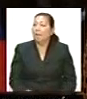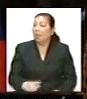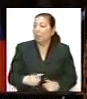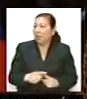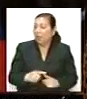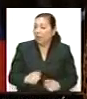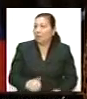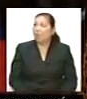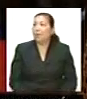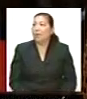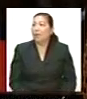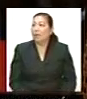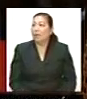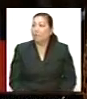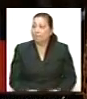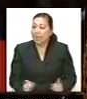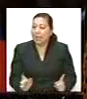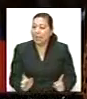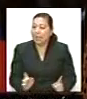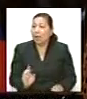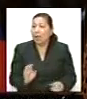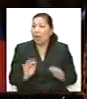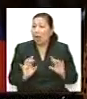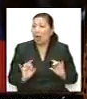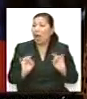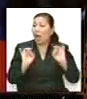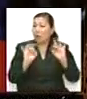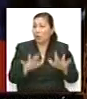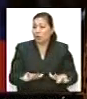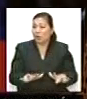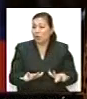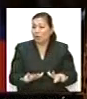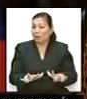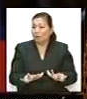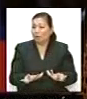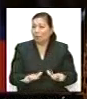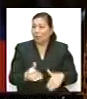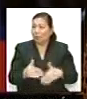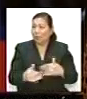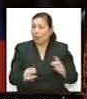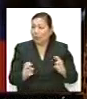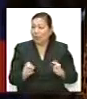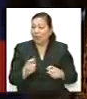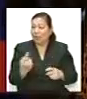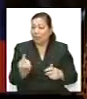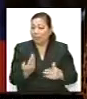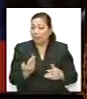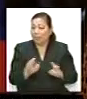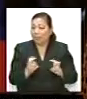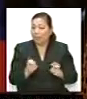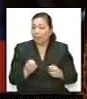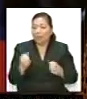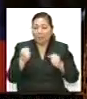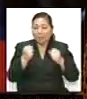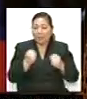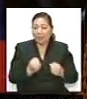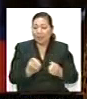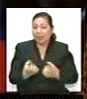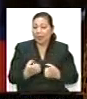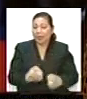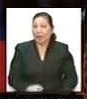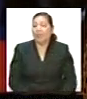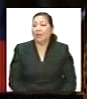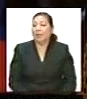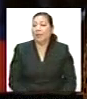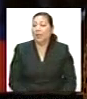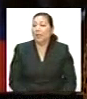China, Taiwán, y Australia, que va muy avanzada con el tema de género, en el tema de empoderamiento económico, sobre